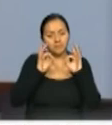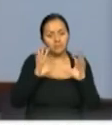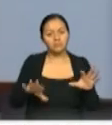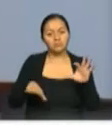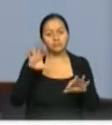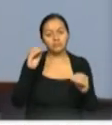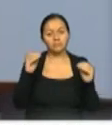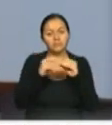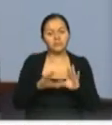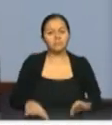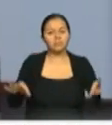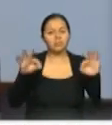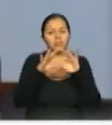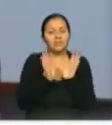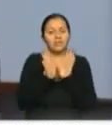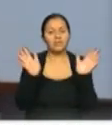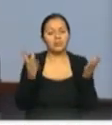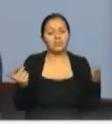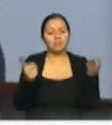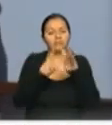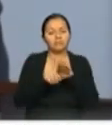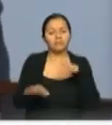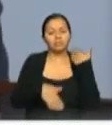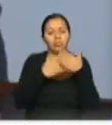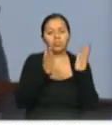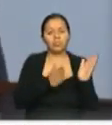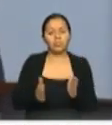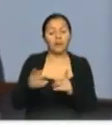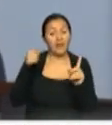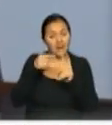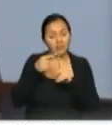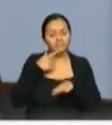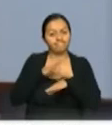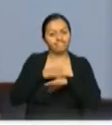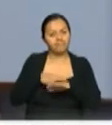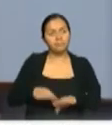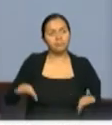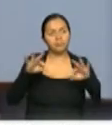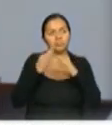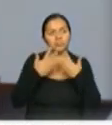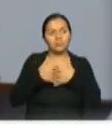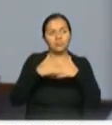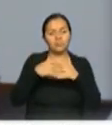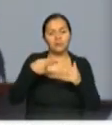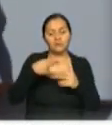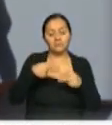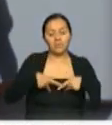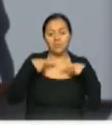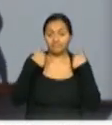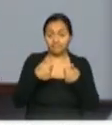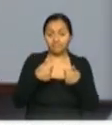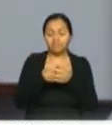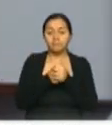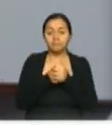un factor más general e incluyente de toda acción. Y estamos llamados a generar hábitat. Nuestras acciones